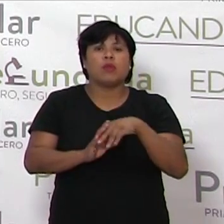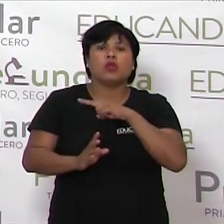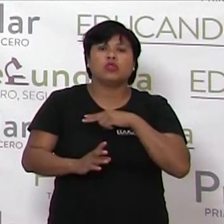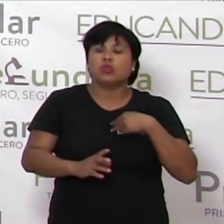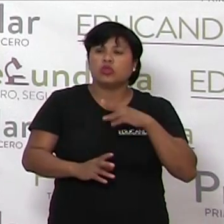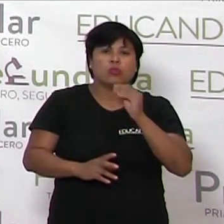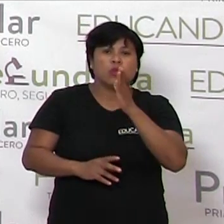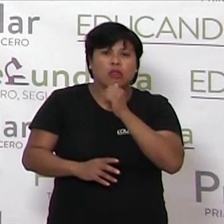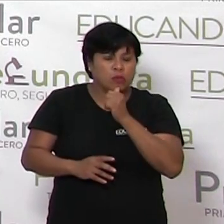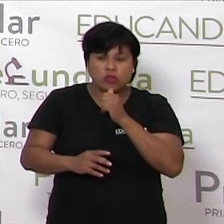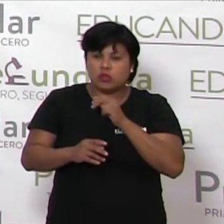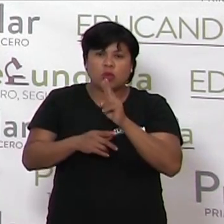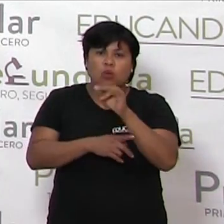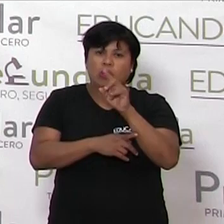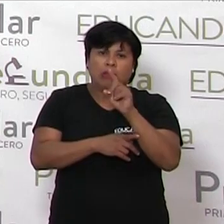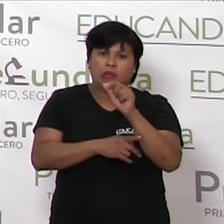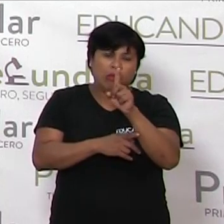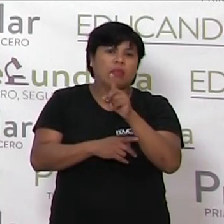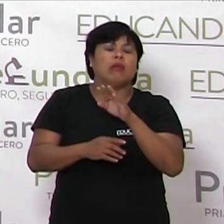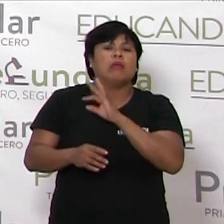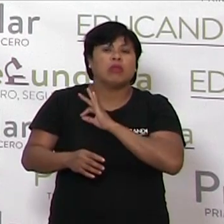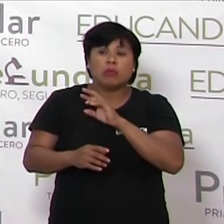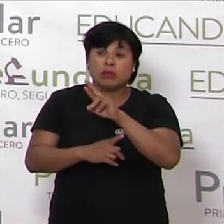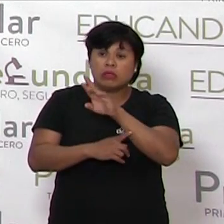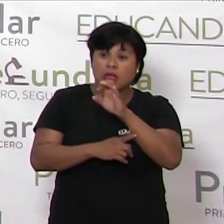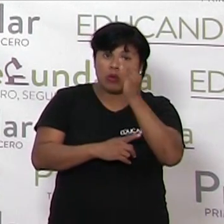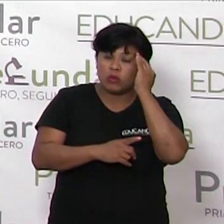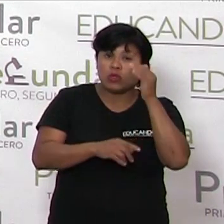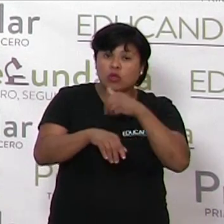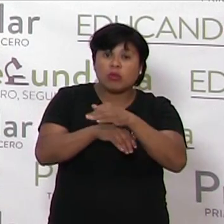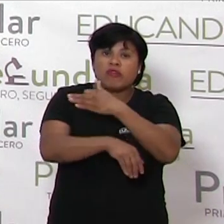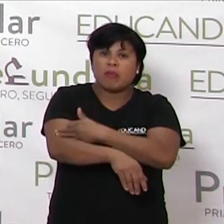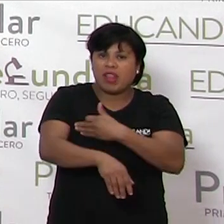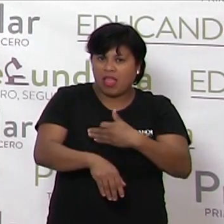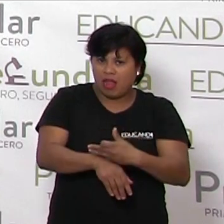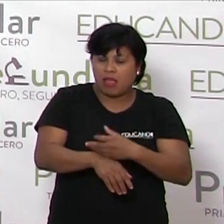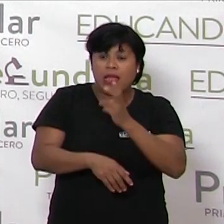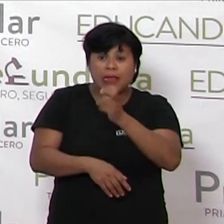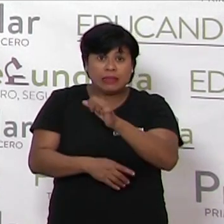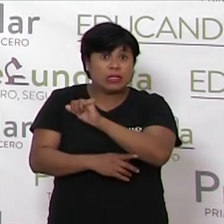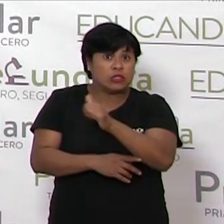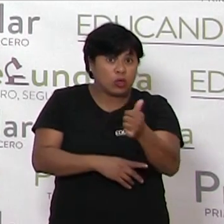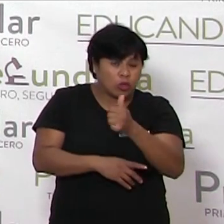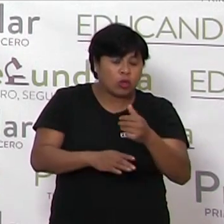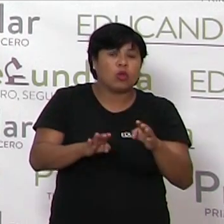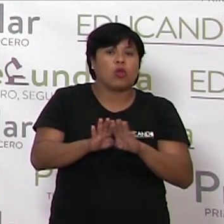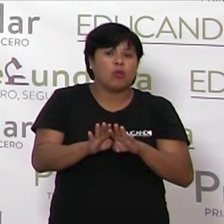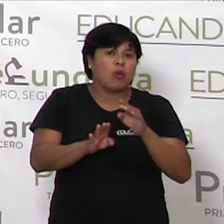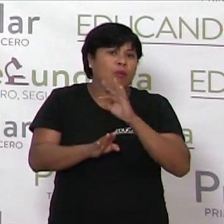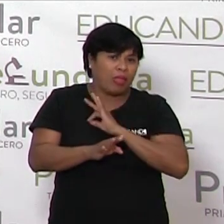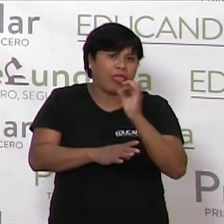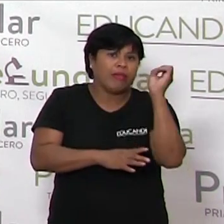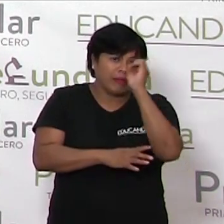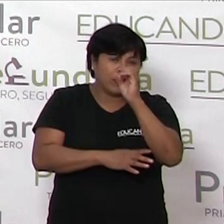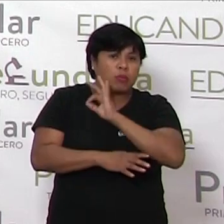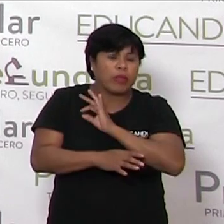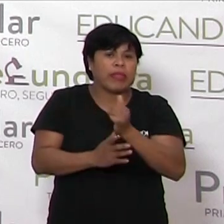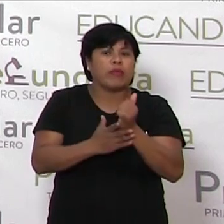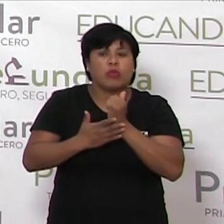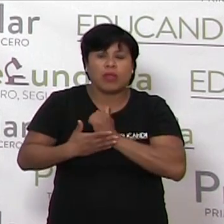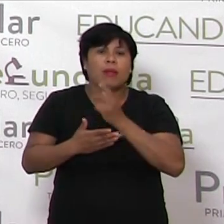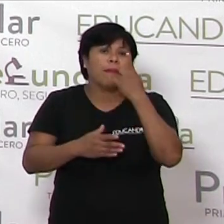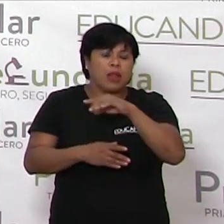pues no podemos reconocer todavía la unidad. Reconocer un número familiar. Vamos a ver, esta es otra estrategia, otro tip que nos va a